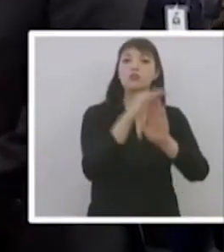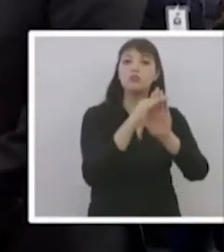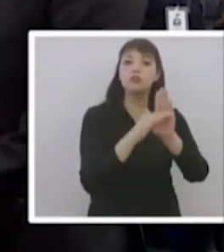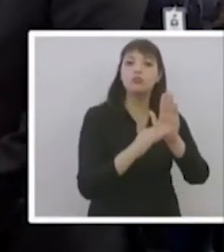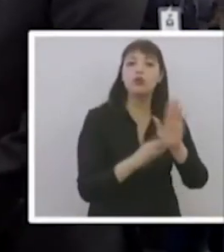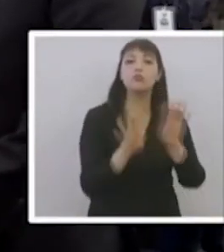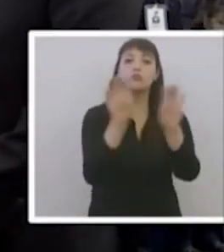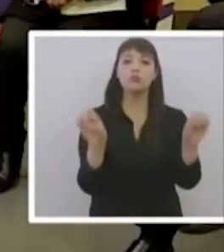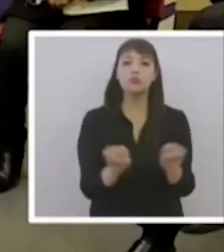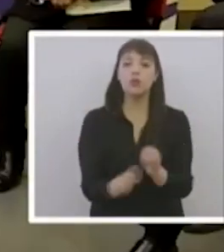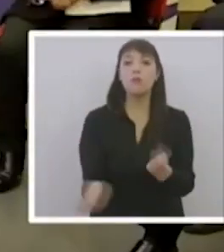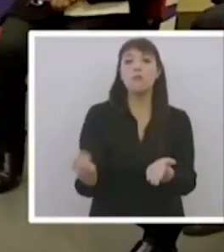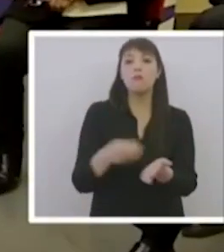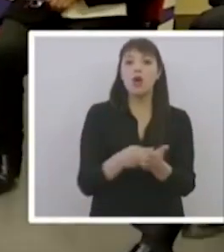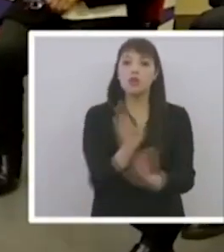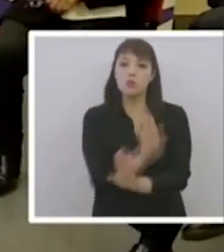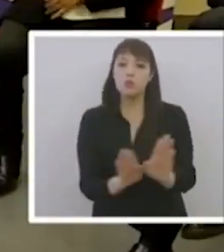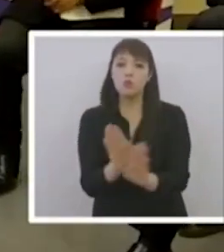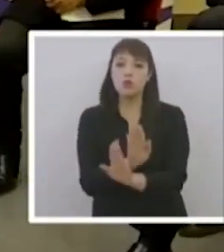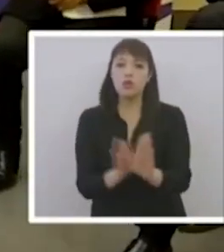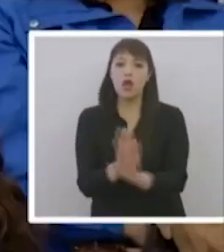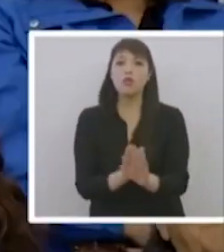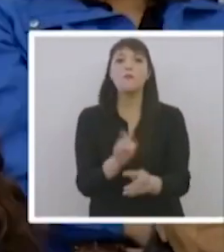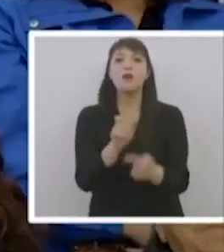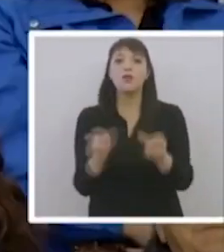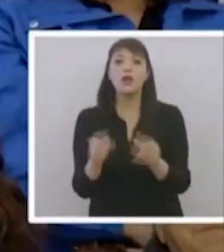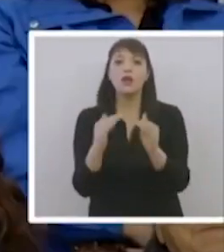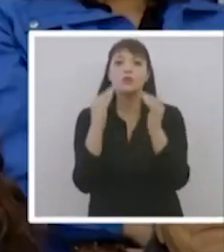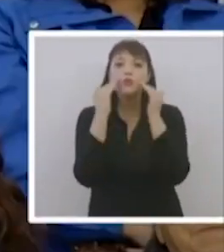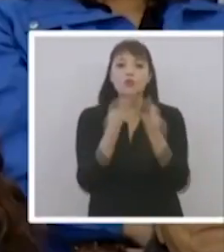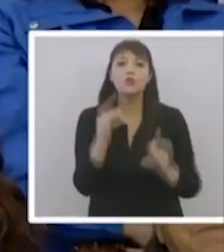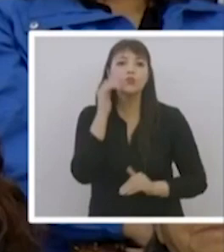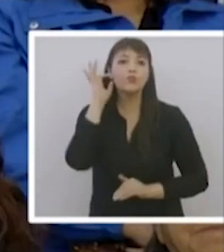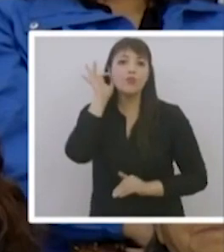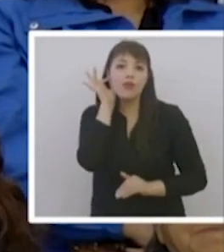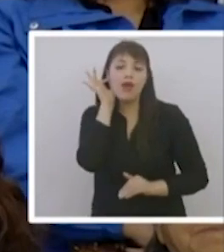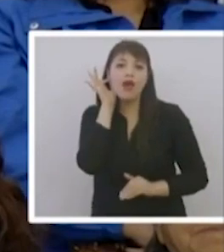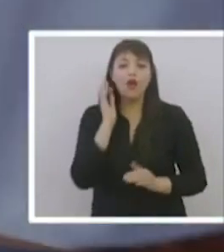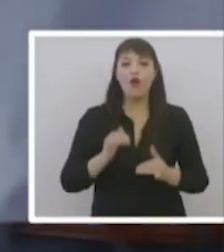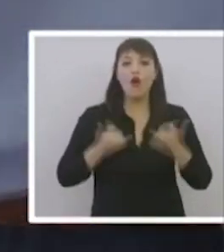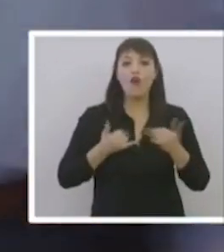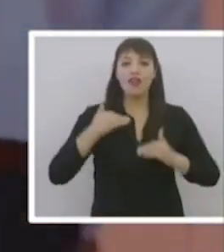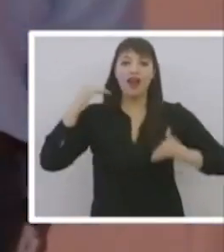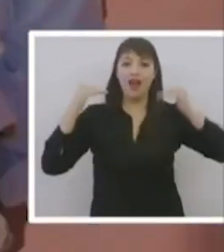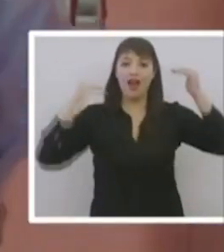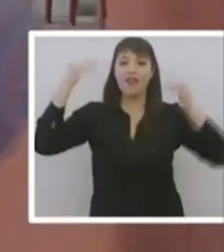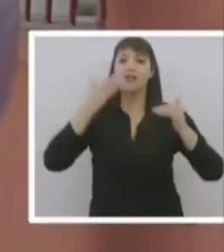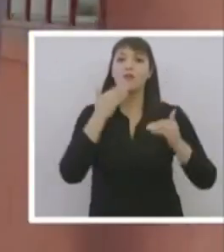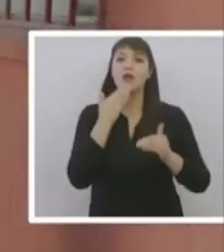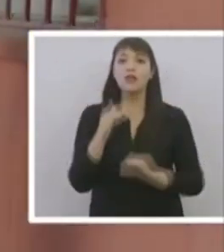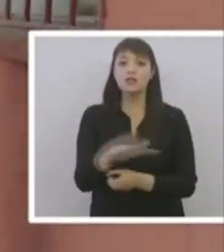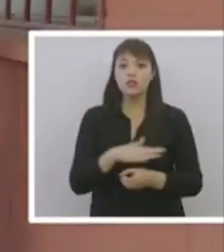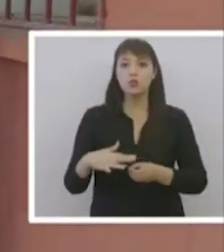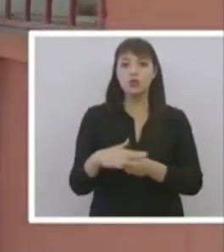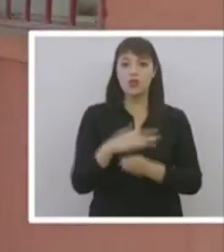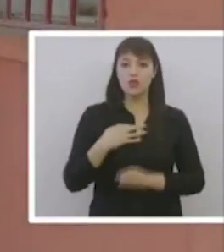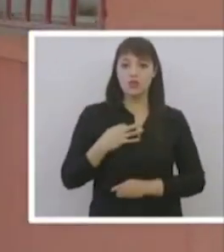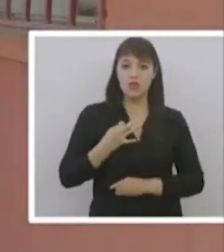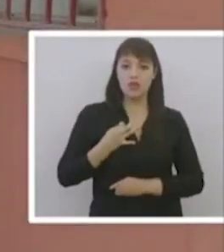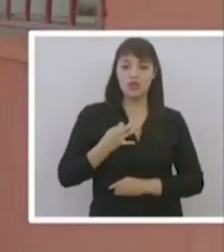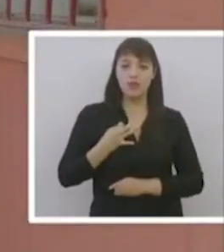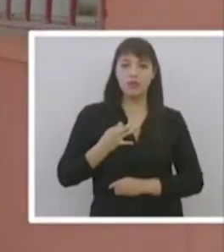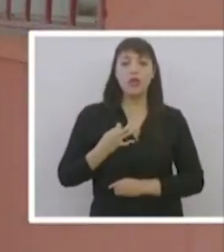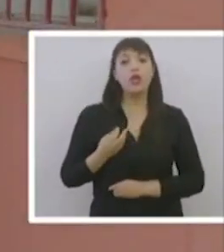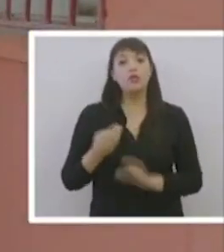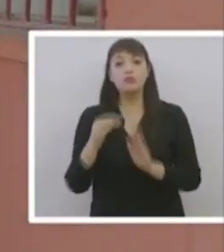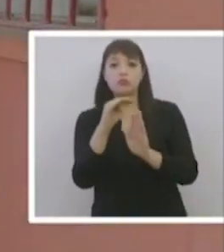aquello. Pero lo que hoy en día estamos diciendo como Estado es que esta no es una labor que le compete o solamente responsabilidad de la